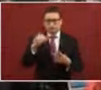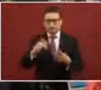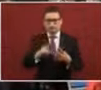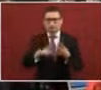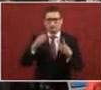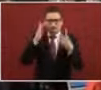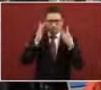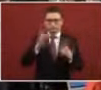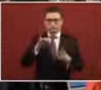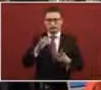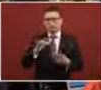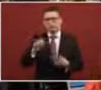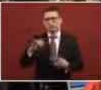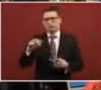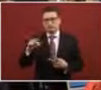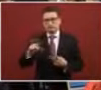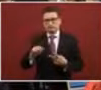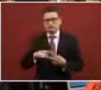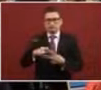Isa.